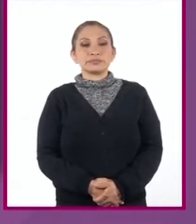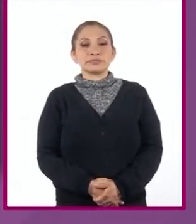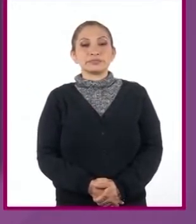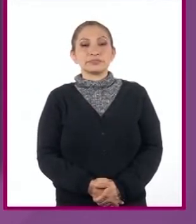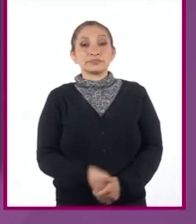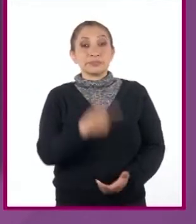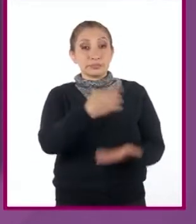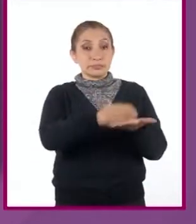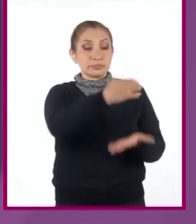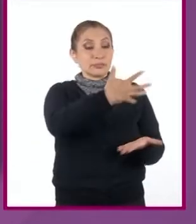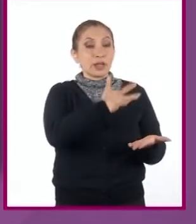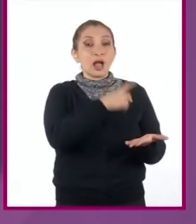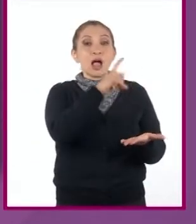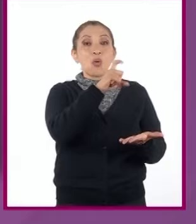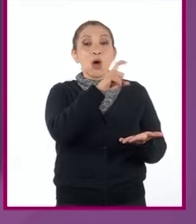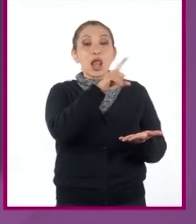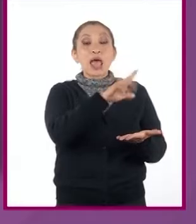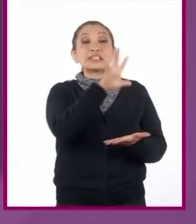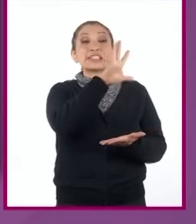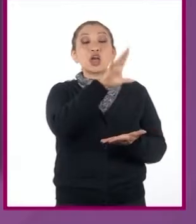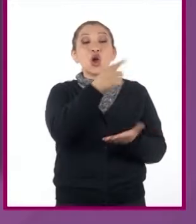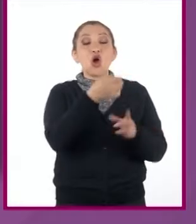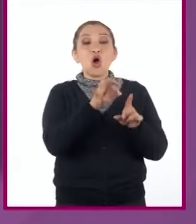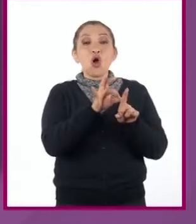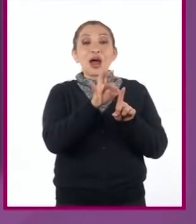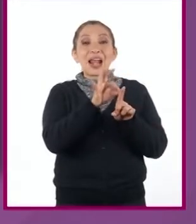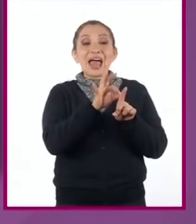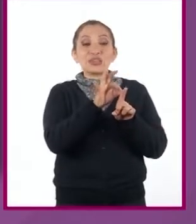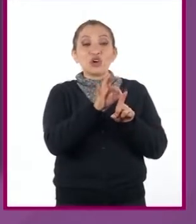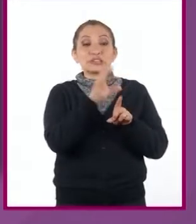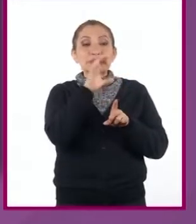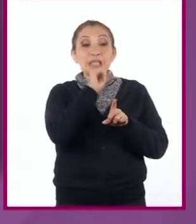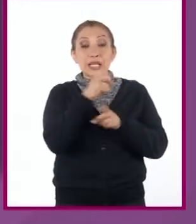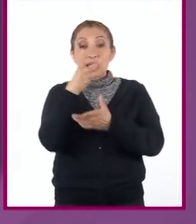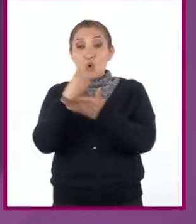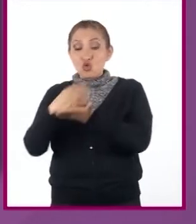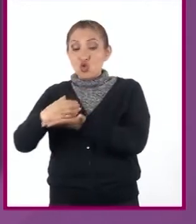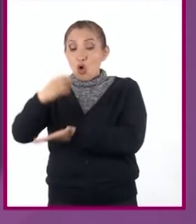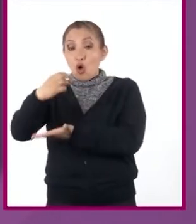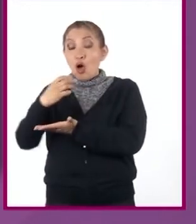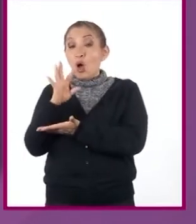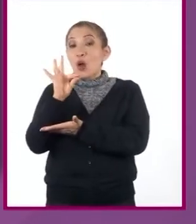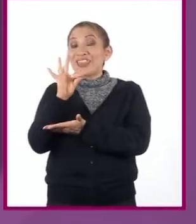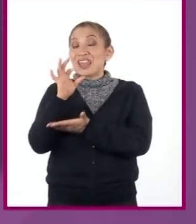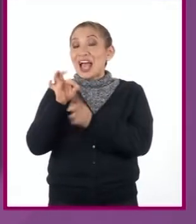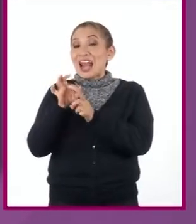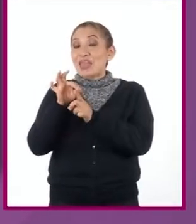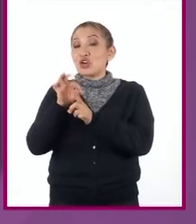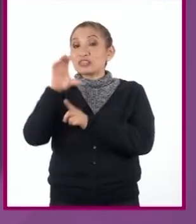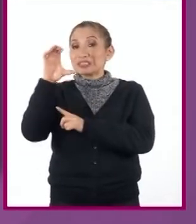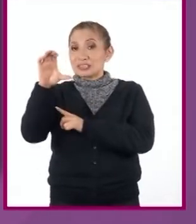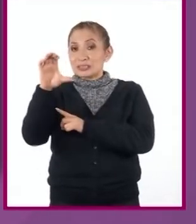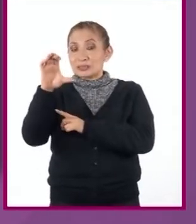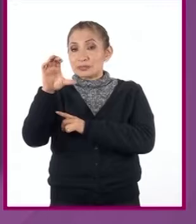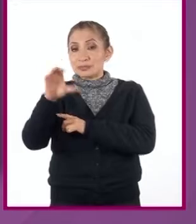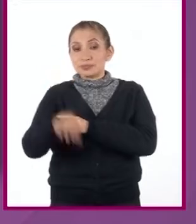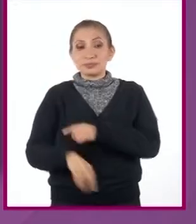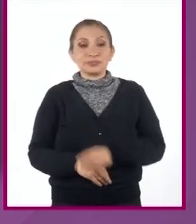En este vaso tenemos agua a 5 grados. Calentamos el segundo de ellos hasta 40 grados Celsius